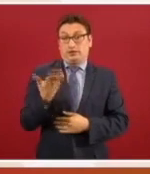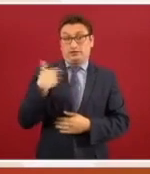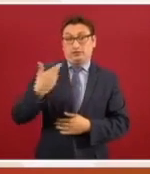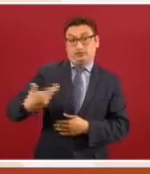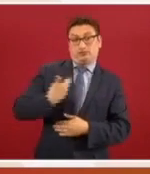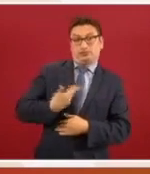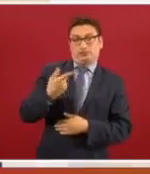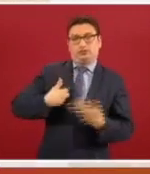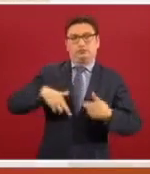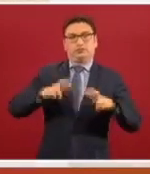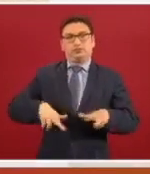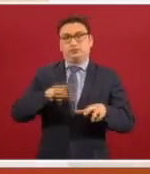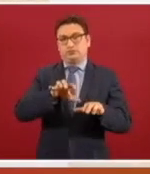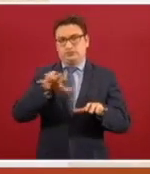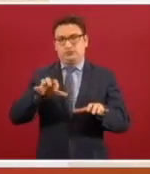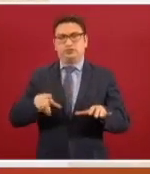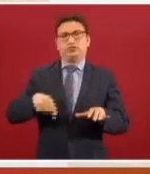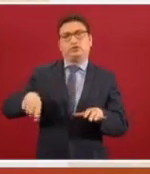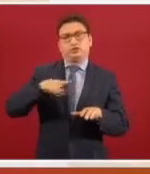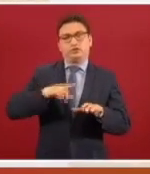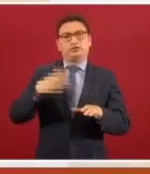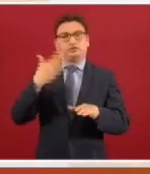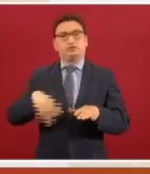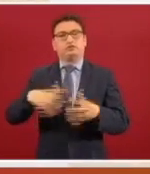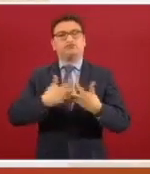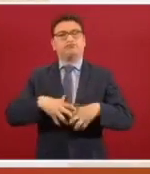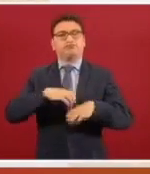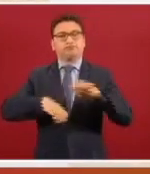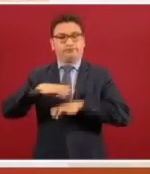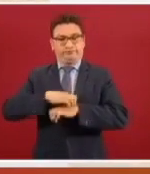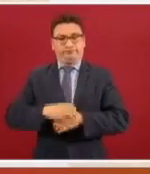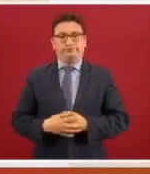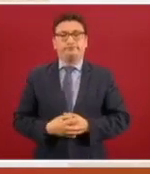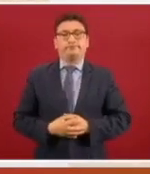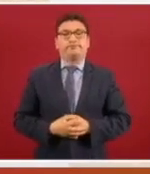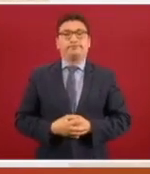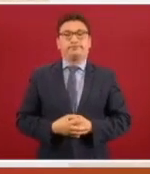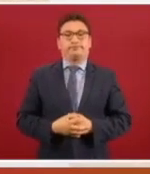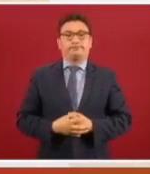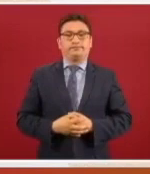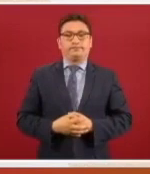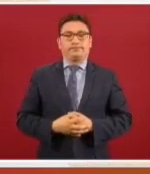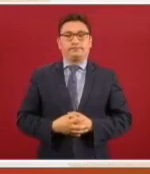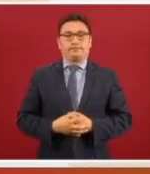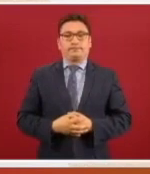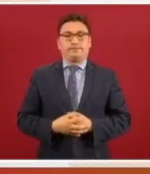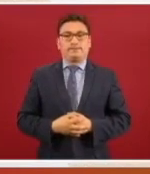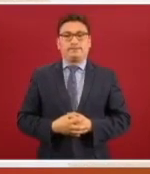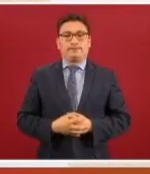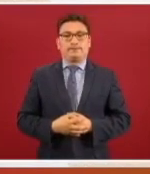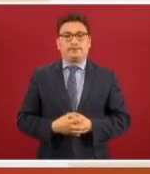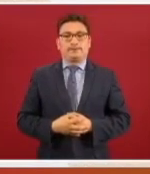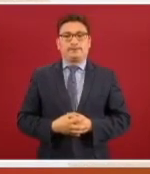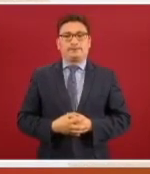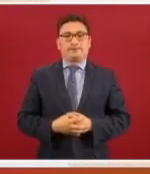los representantes del sector empresarial. El tiempo